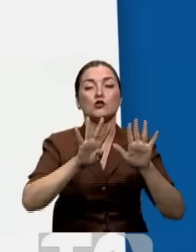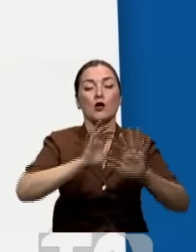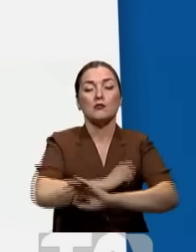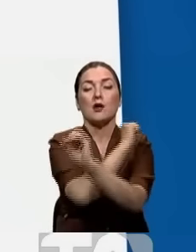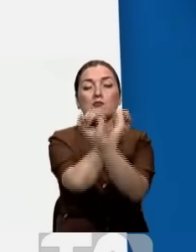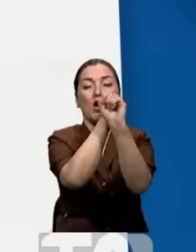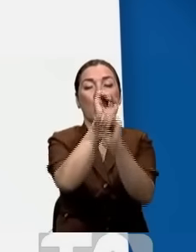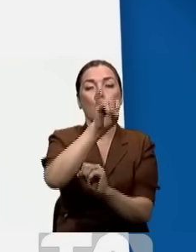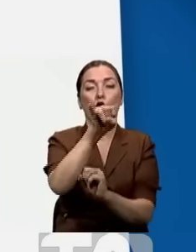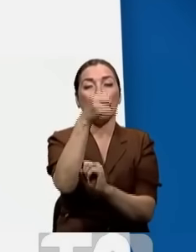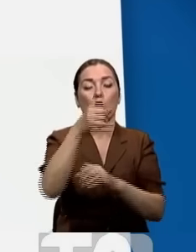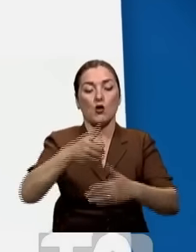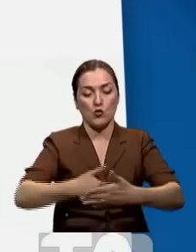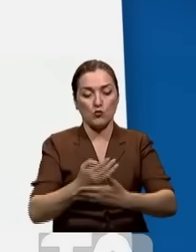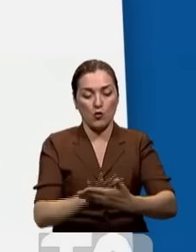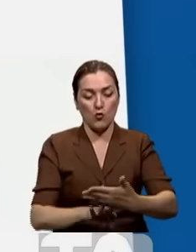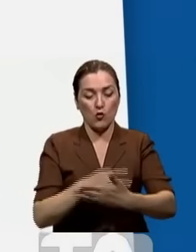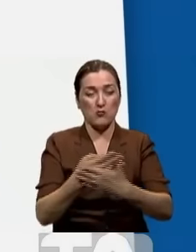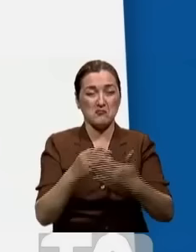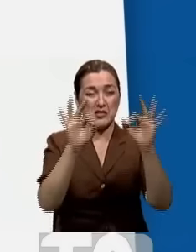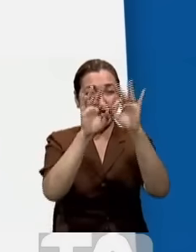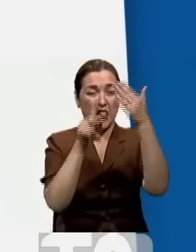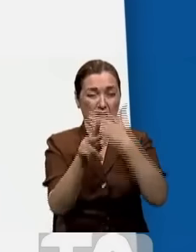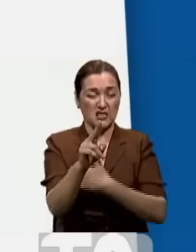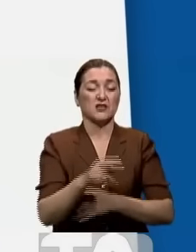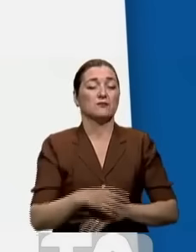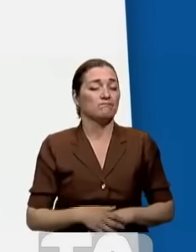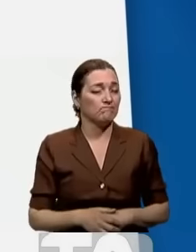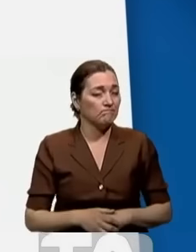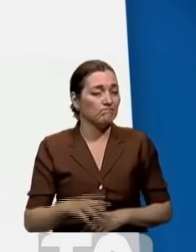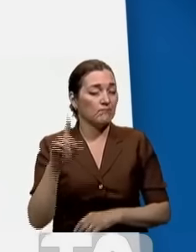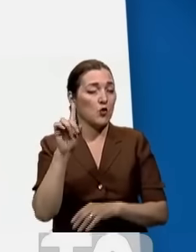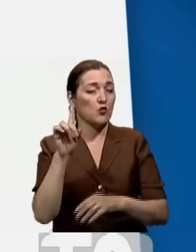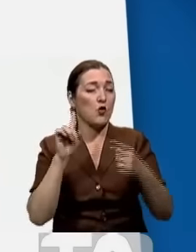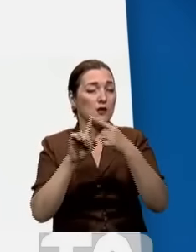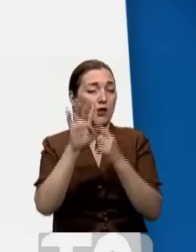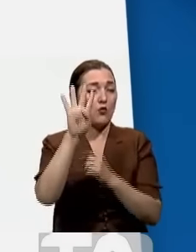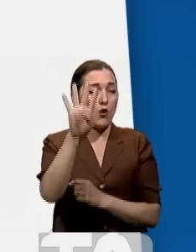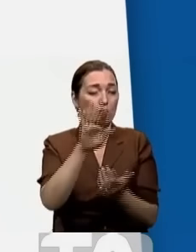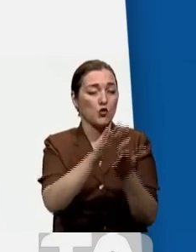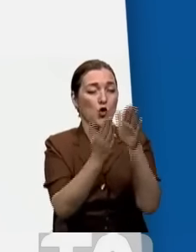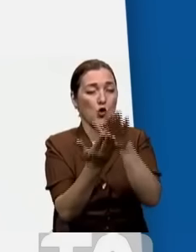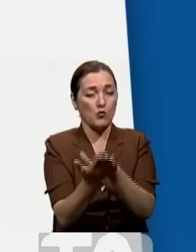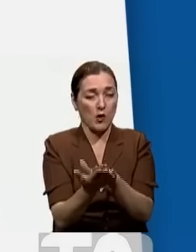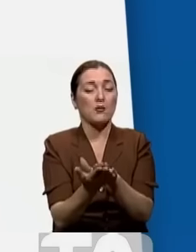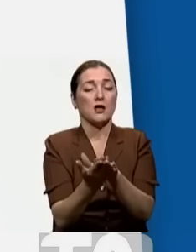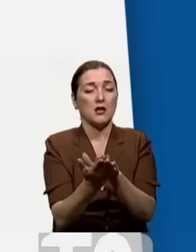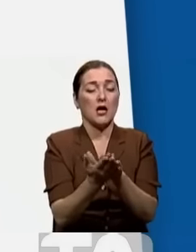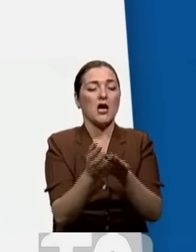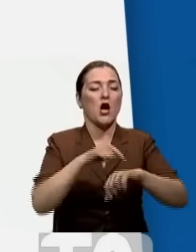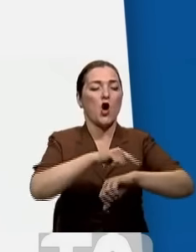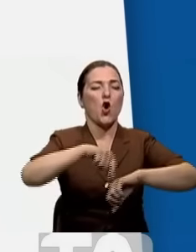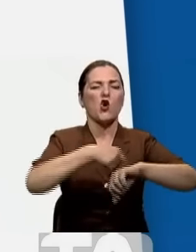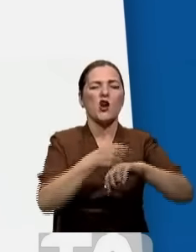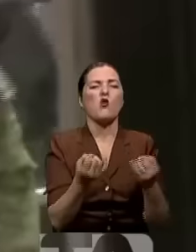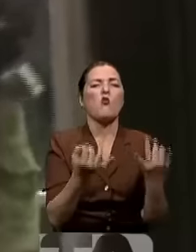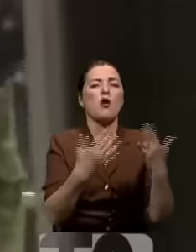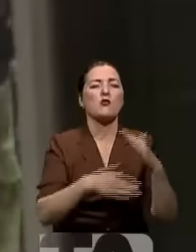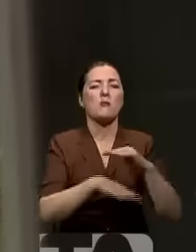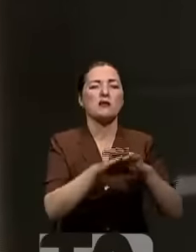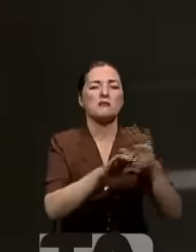jueves se publicarán los nuevos cronogramas de racionamientos que irán del 1 al 4 de noviembre y que serán de 6 y hasta 8